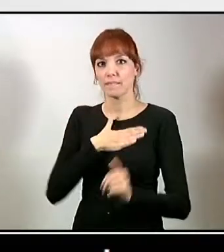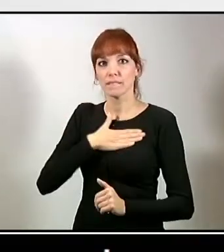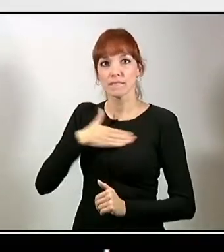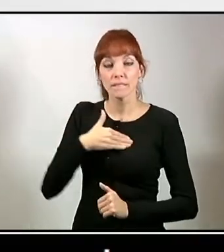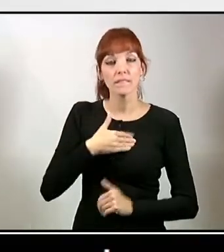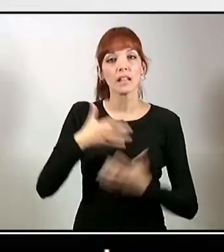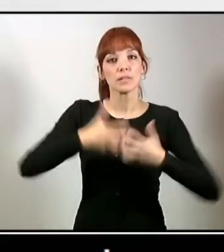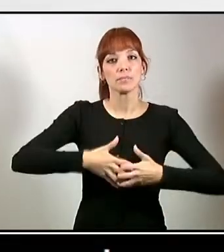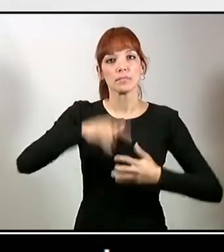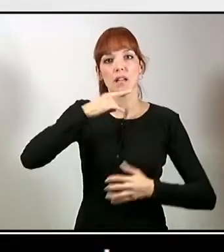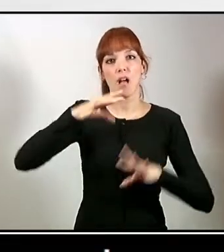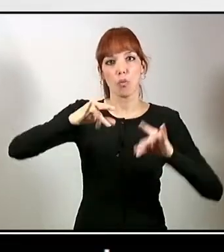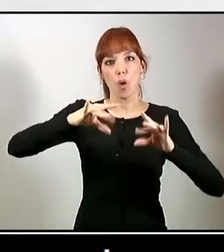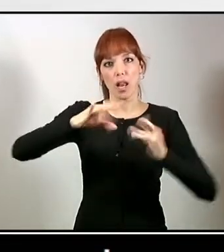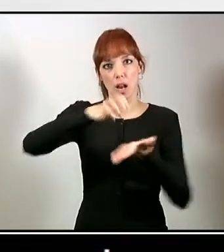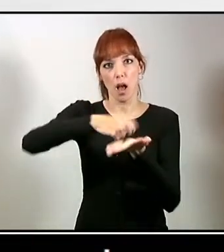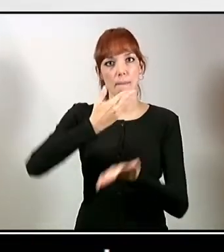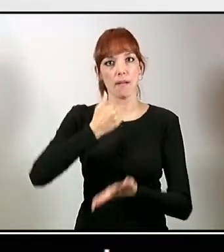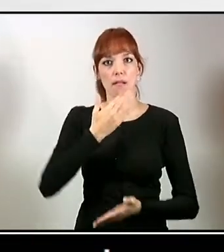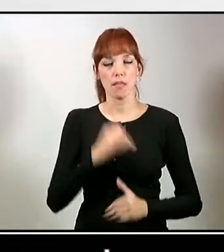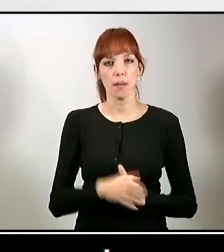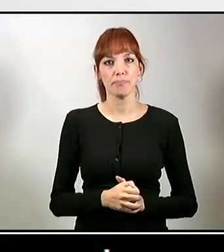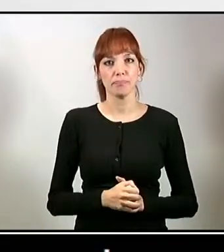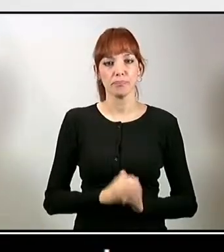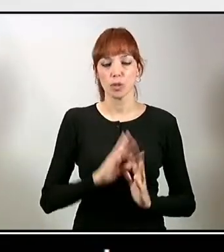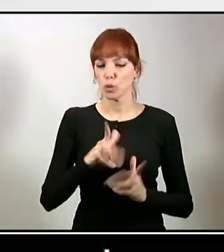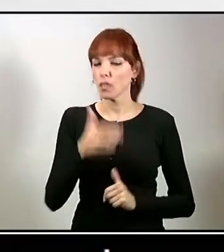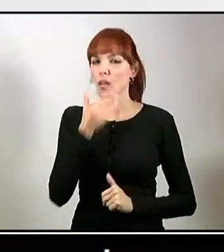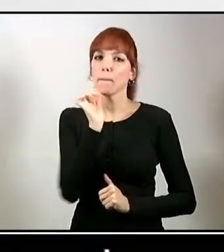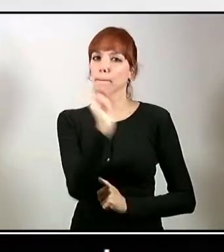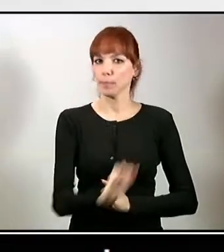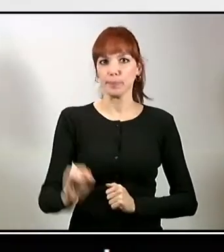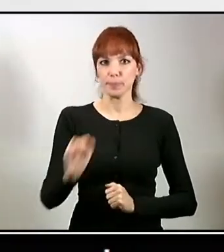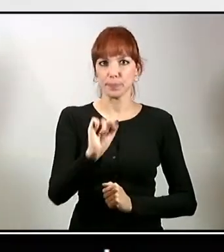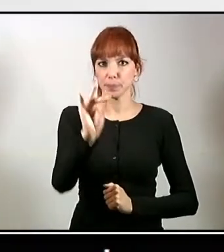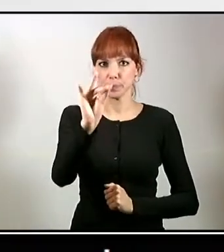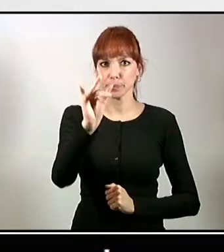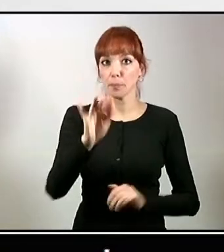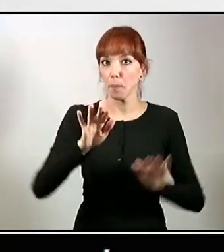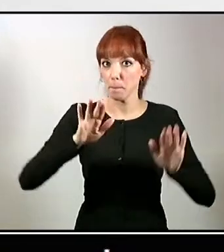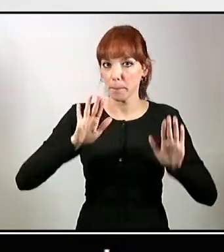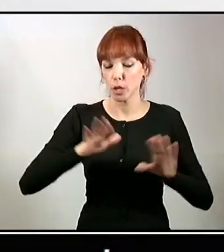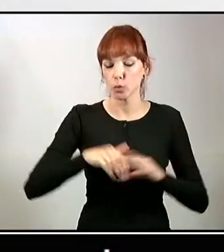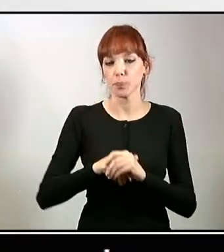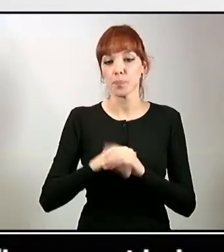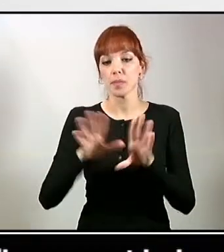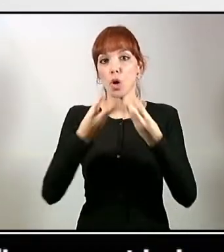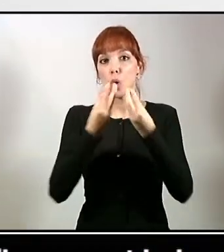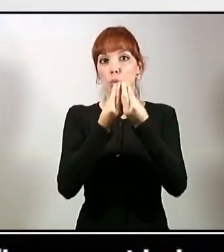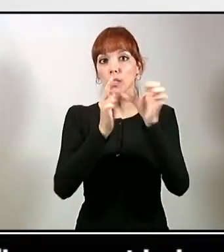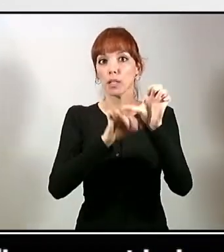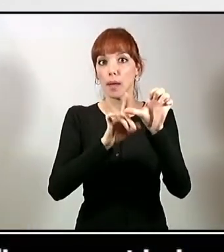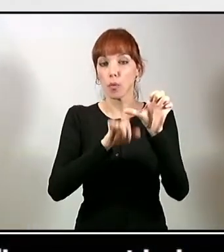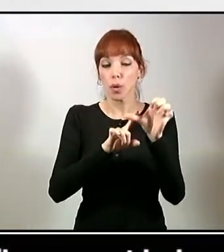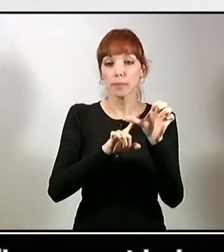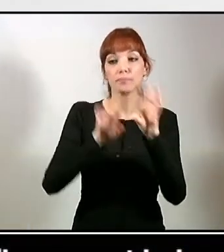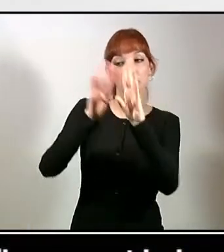en la ciudad de Mérida. Es una magnífica noticia. Dicho esto, la Junta de Extremadura sobre